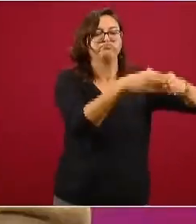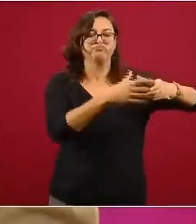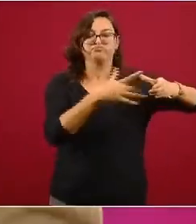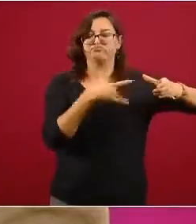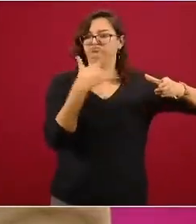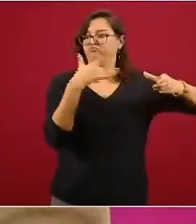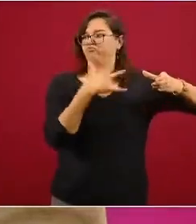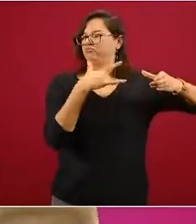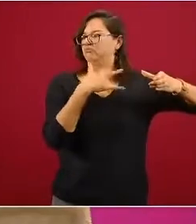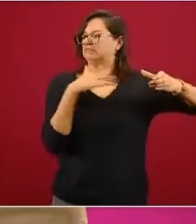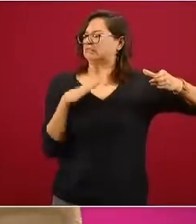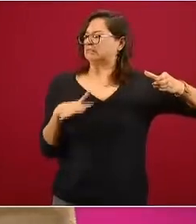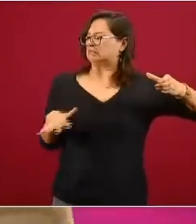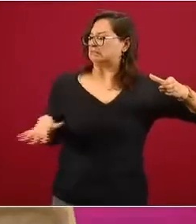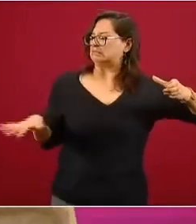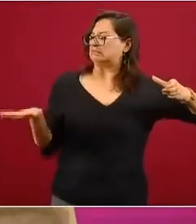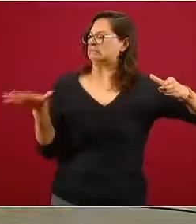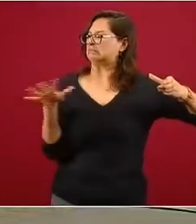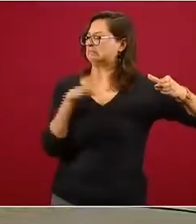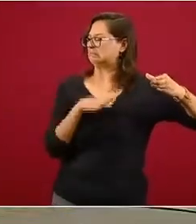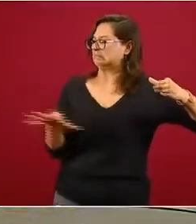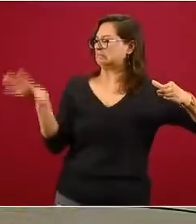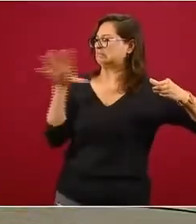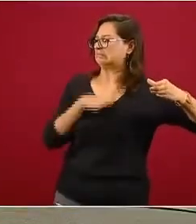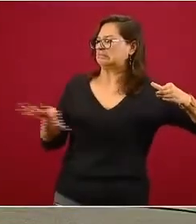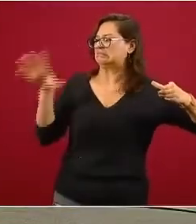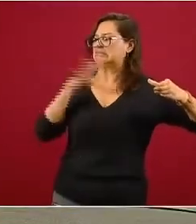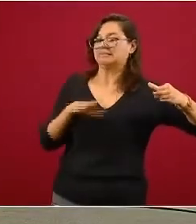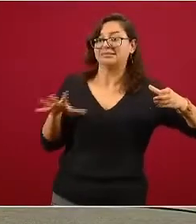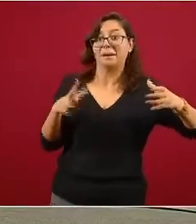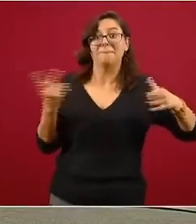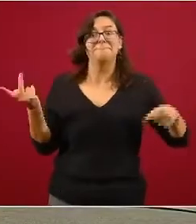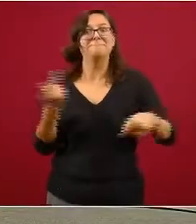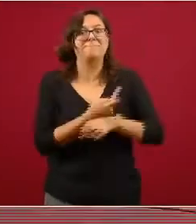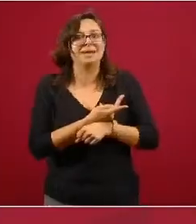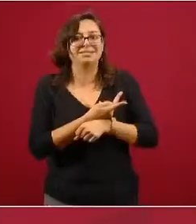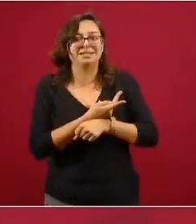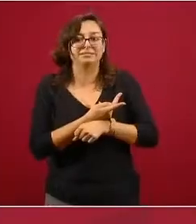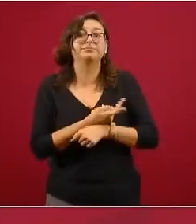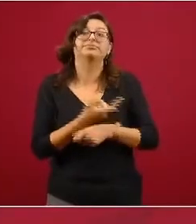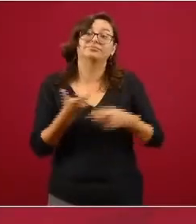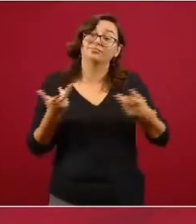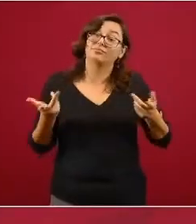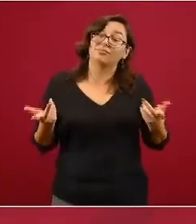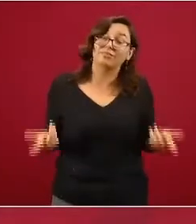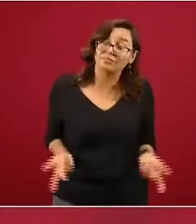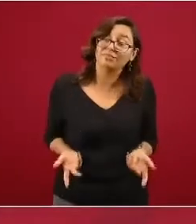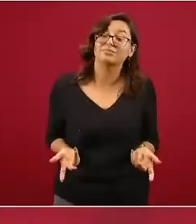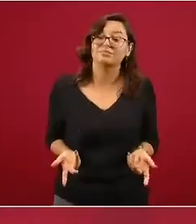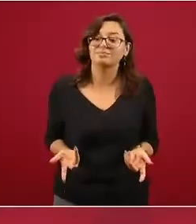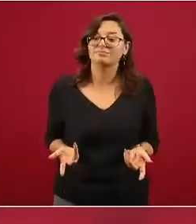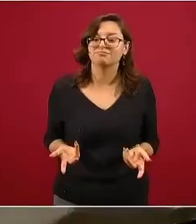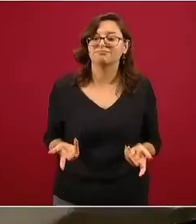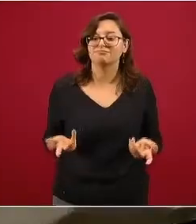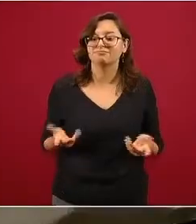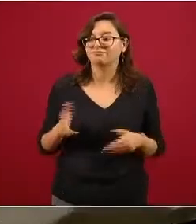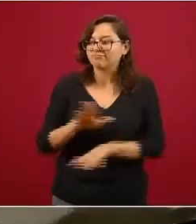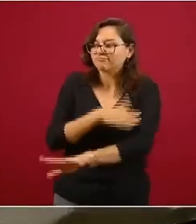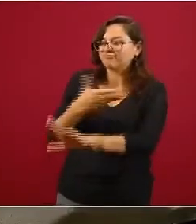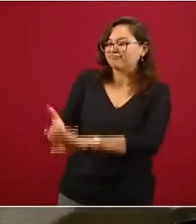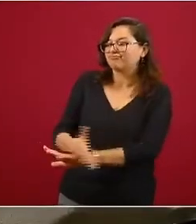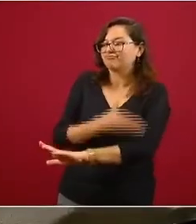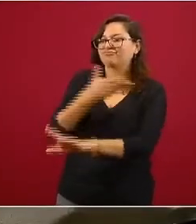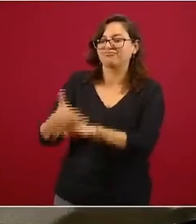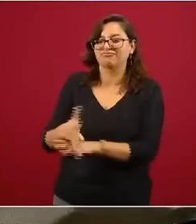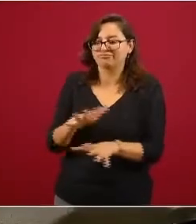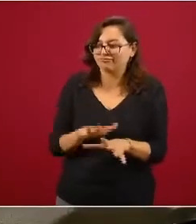a exacerbar la, yo diría, la actitud de encono hacia la